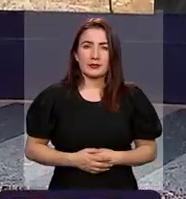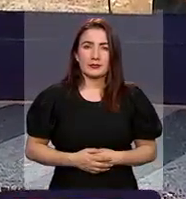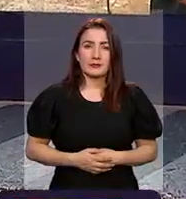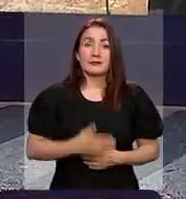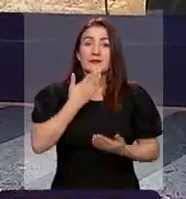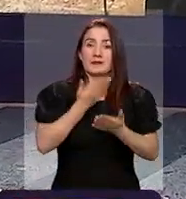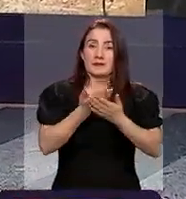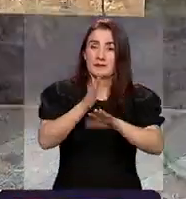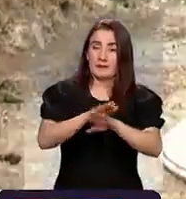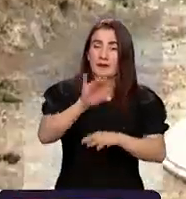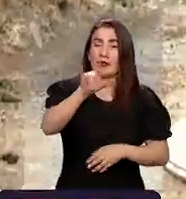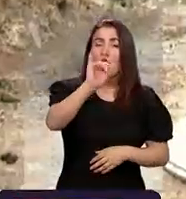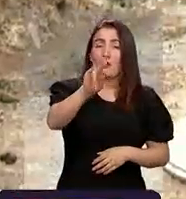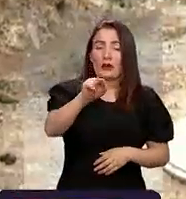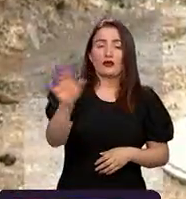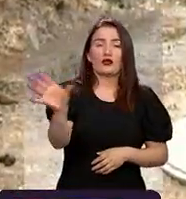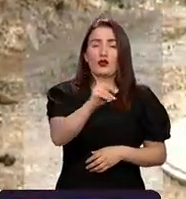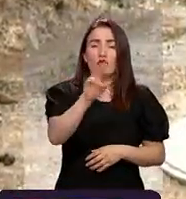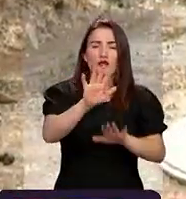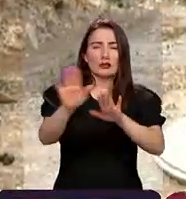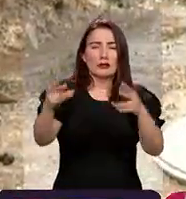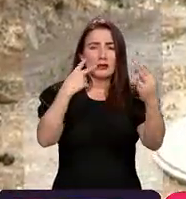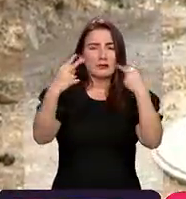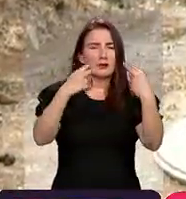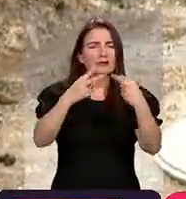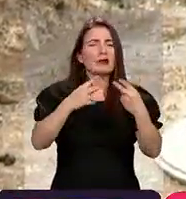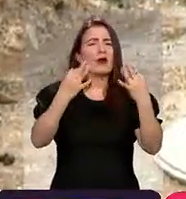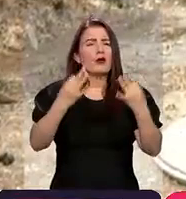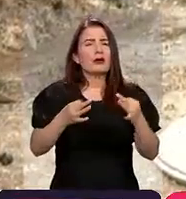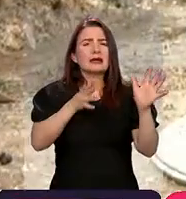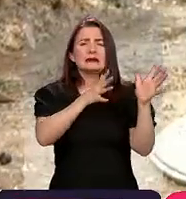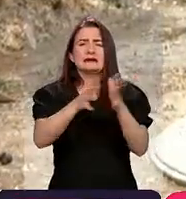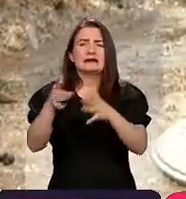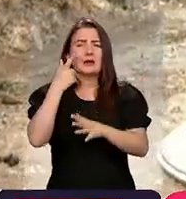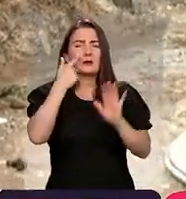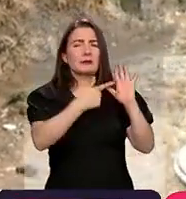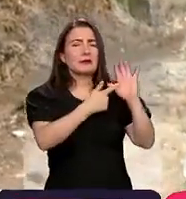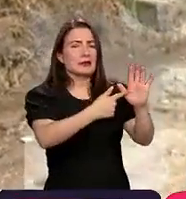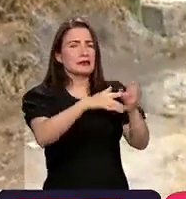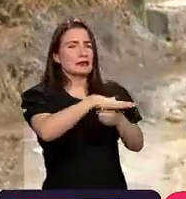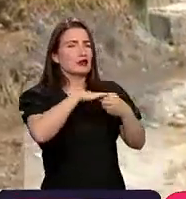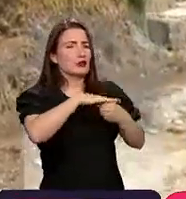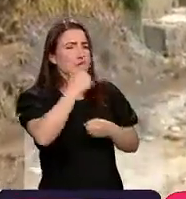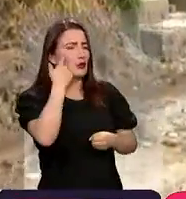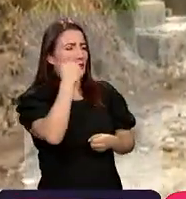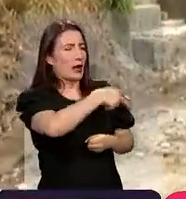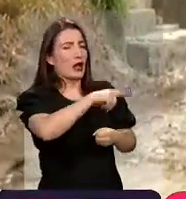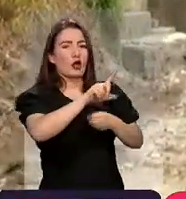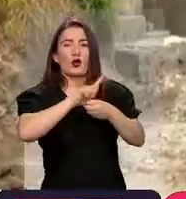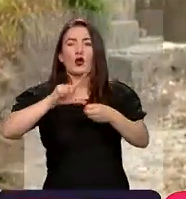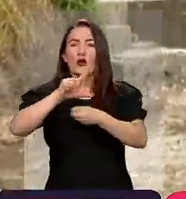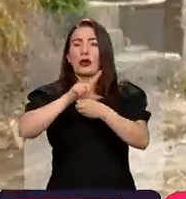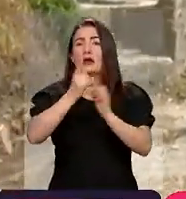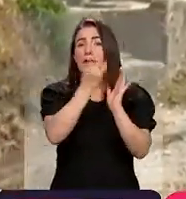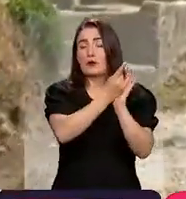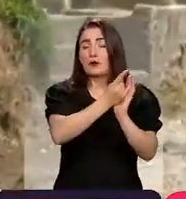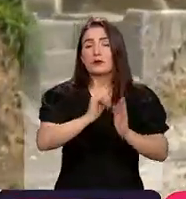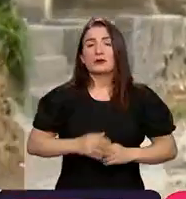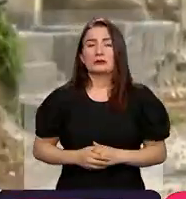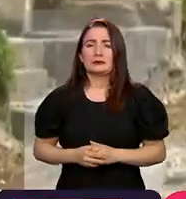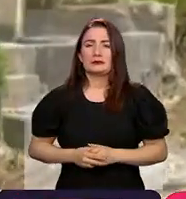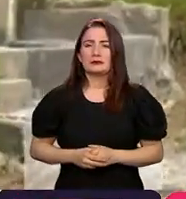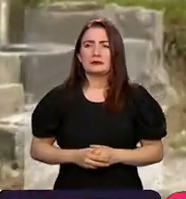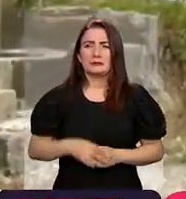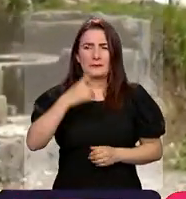Juan, buenas tardes para usted, para todos los televidentes. Pues precisamente queremos enseñarles cómo es la situación en este punto, en la localidad de Usme, porque por